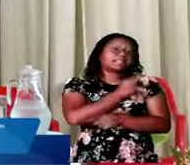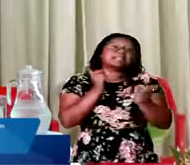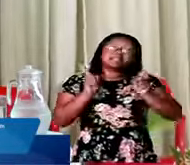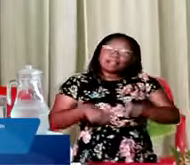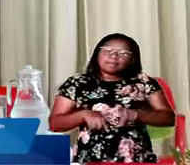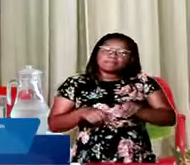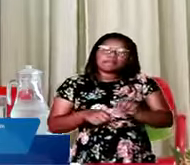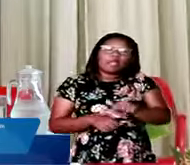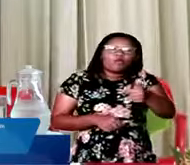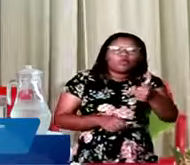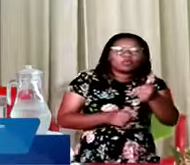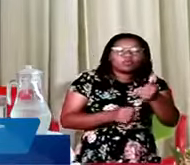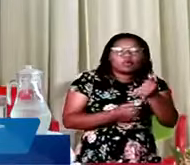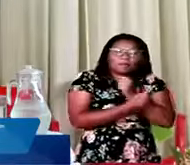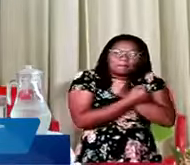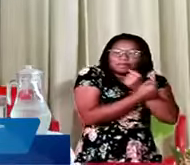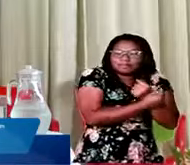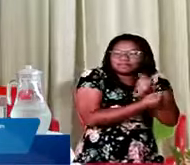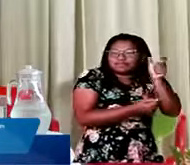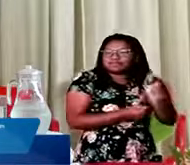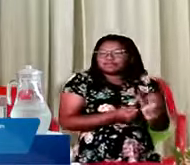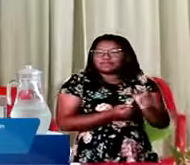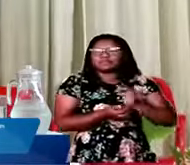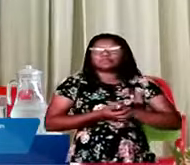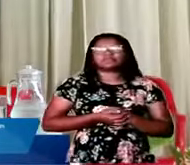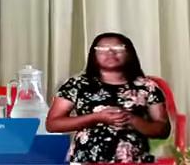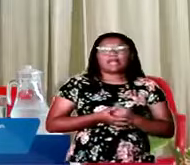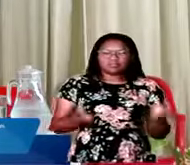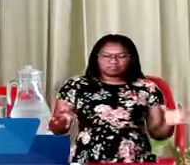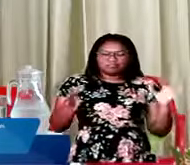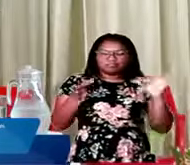como a uno mismo. Mire que lo ensambló.